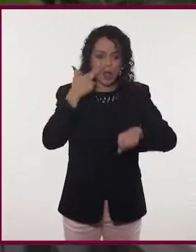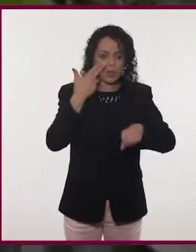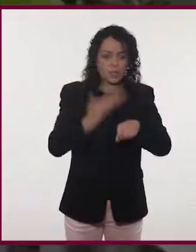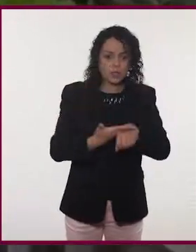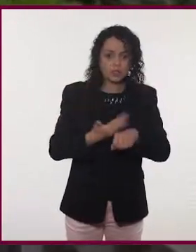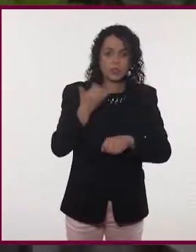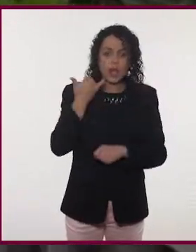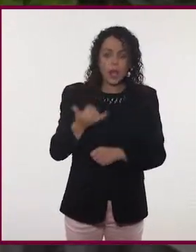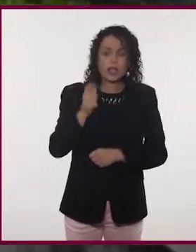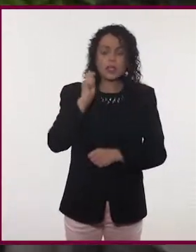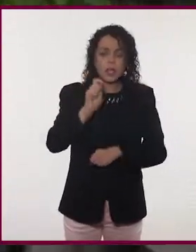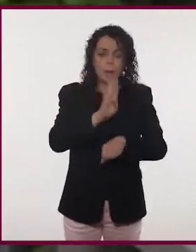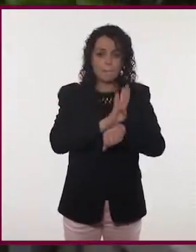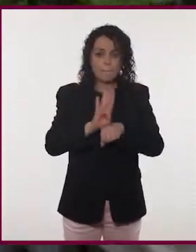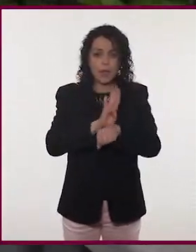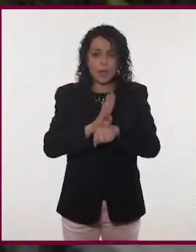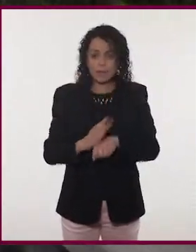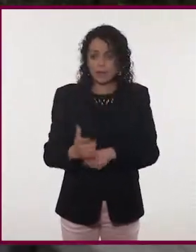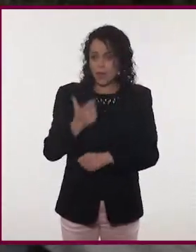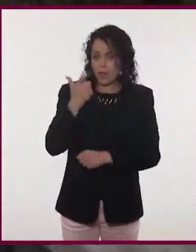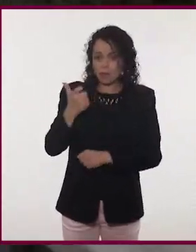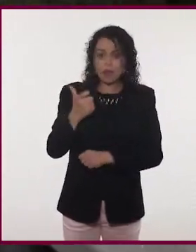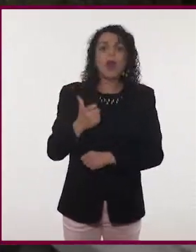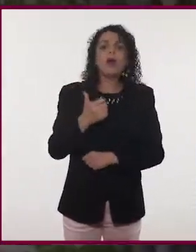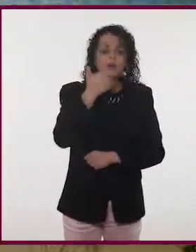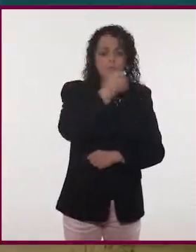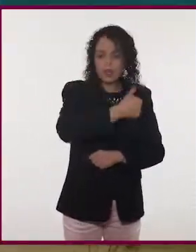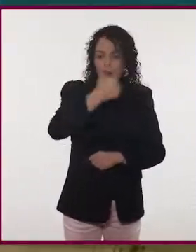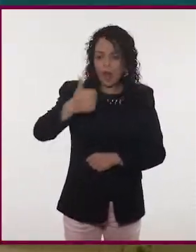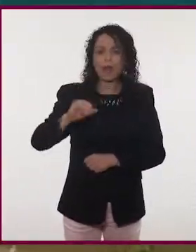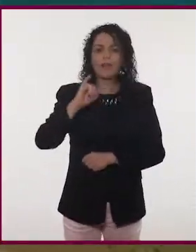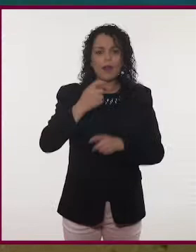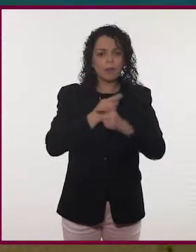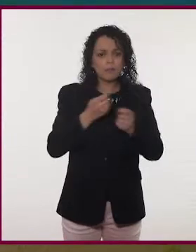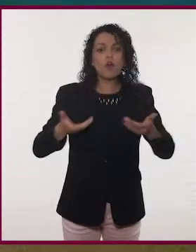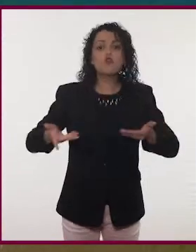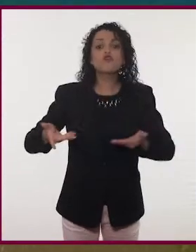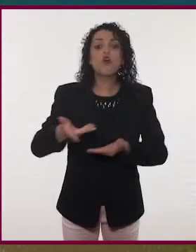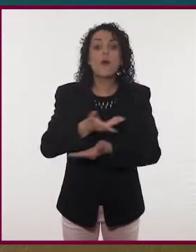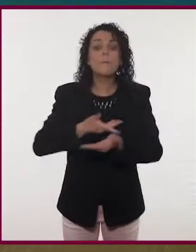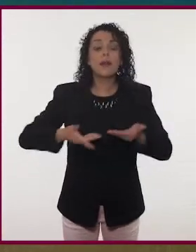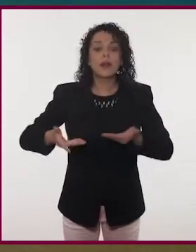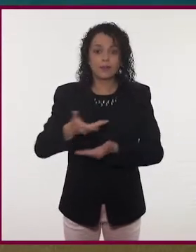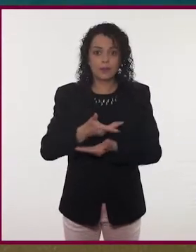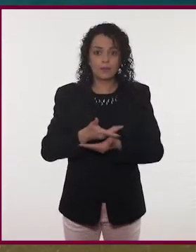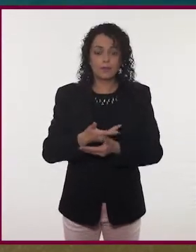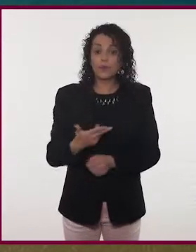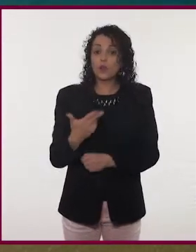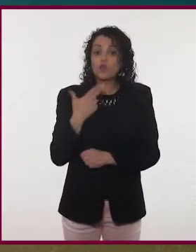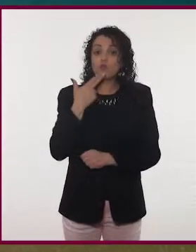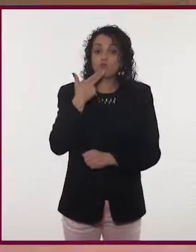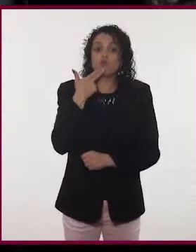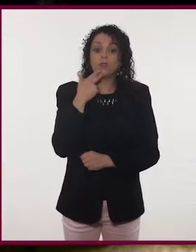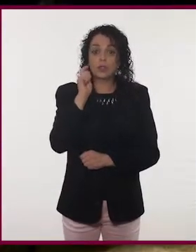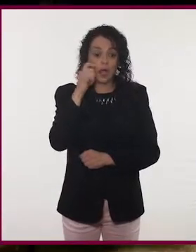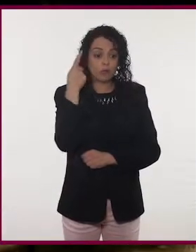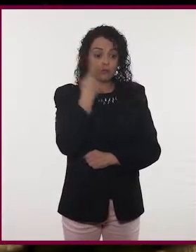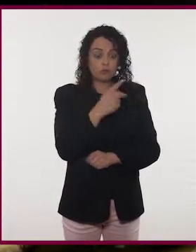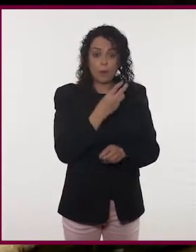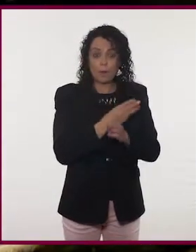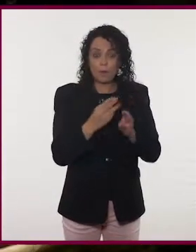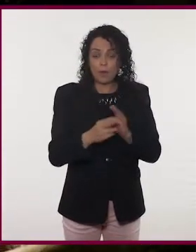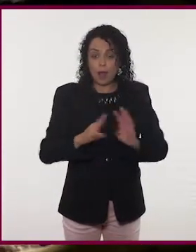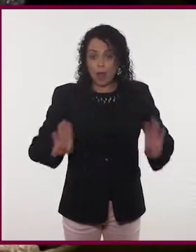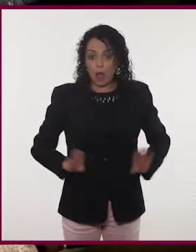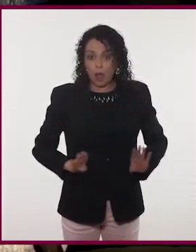distribuir entre ellos los beneficios económicos que obtienen. El uso que se hace de los recursos en este tipo de turismo es mucho